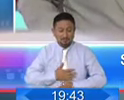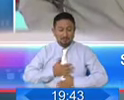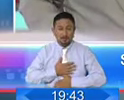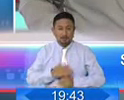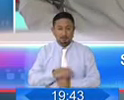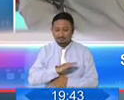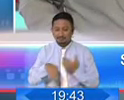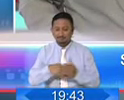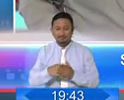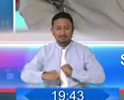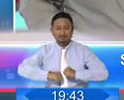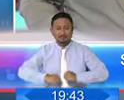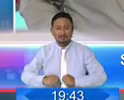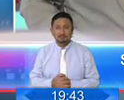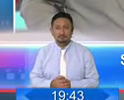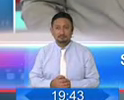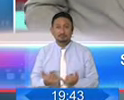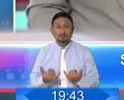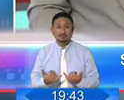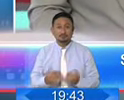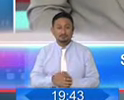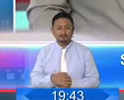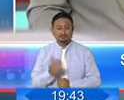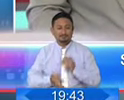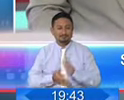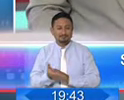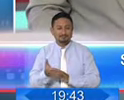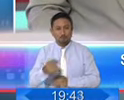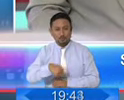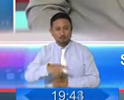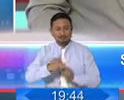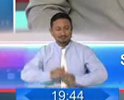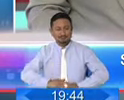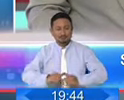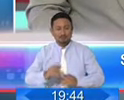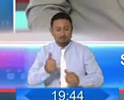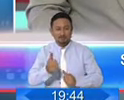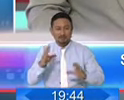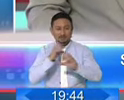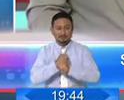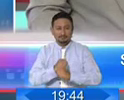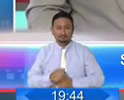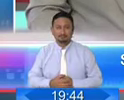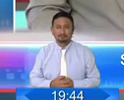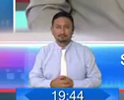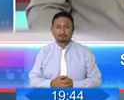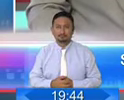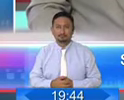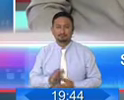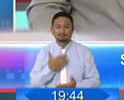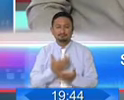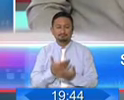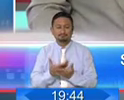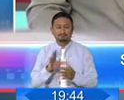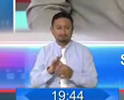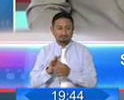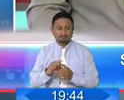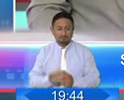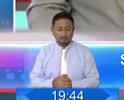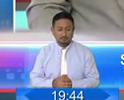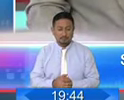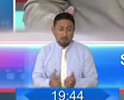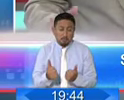de todas estas actividades. Con esto, nosotros regresamos a estudios. Que tengan una excelente noche. Muchísimas gracias, Patricia. Excelente